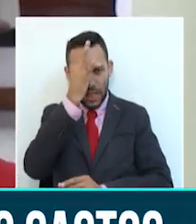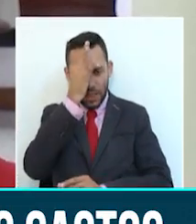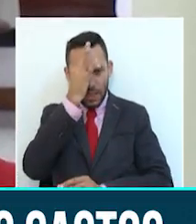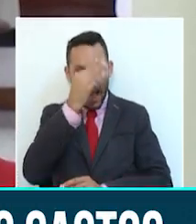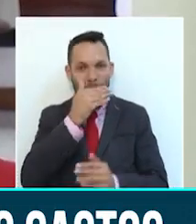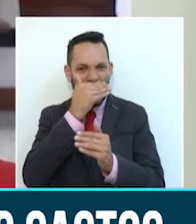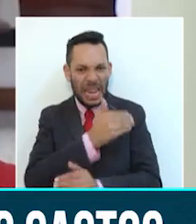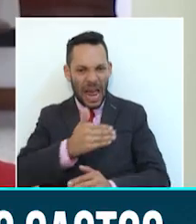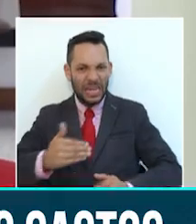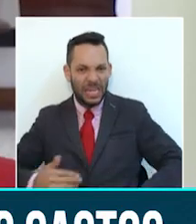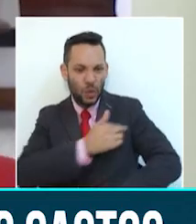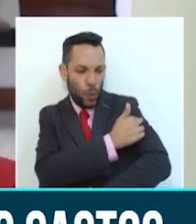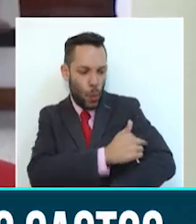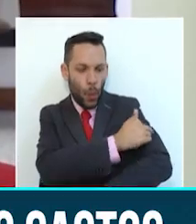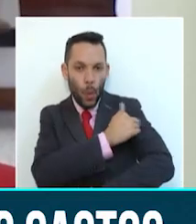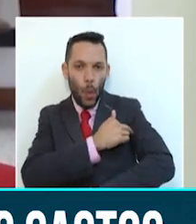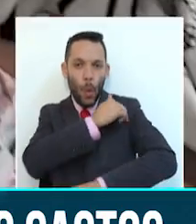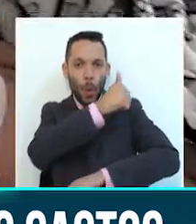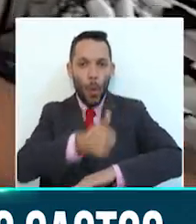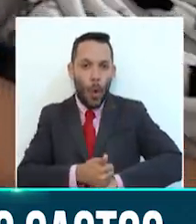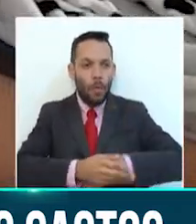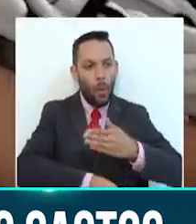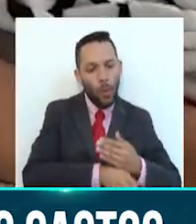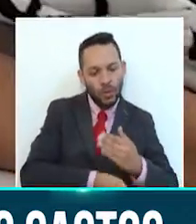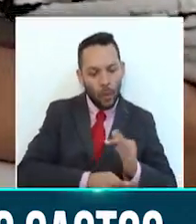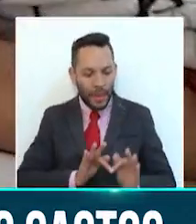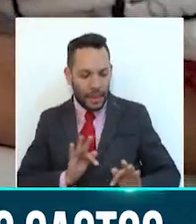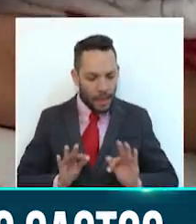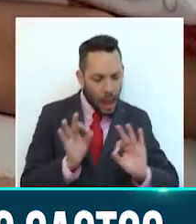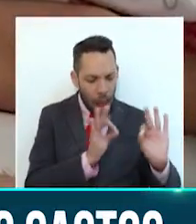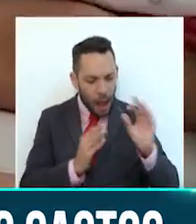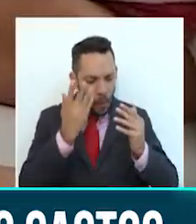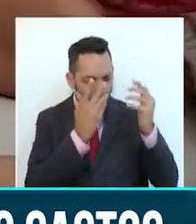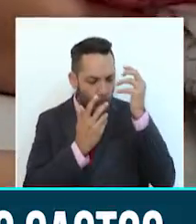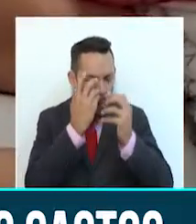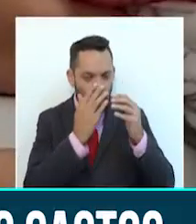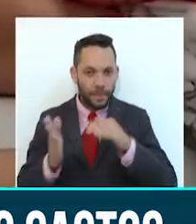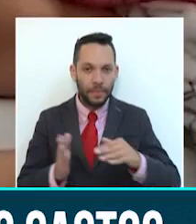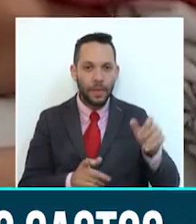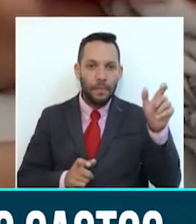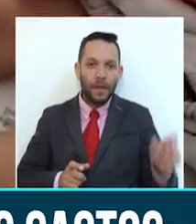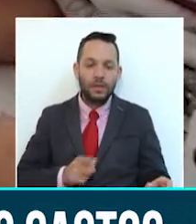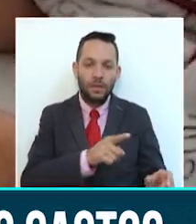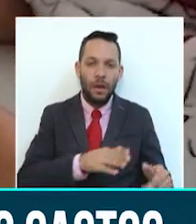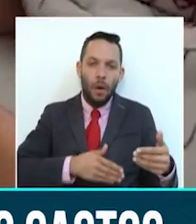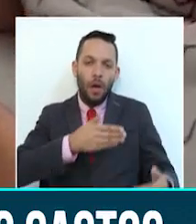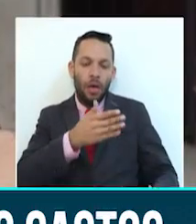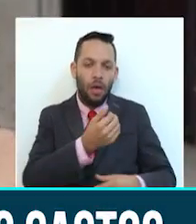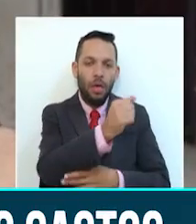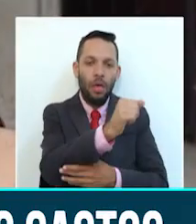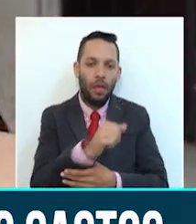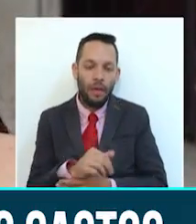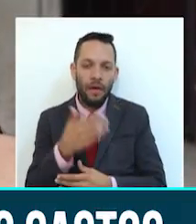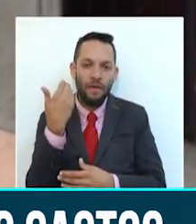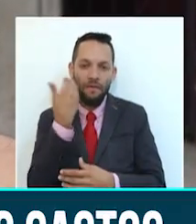se va a definir cómo continúa el tratamiento de la joven. Pero mientras eso pasa, la salud de la paciente se deteriora cada vez más. Es